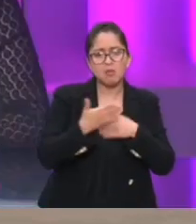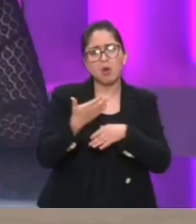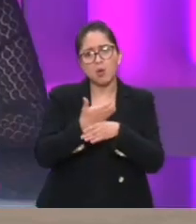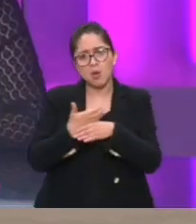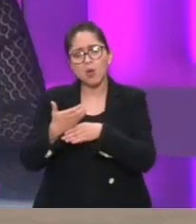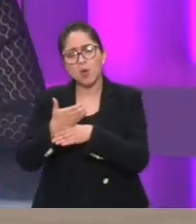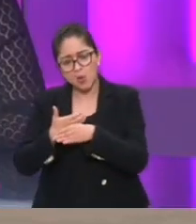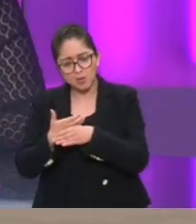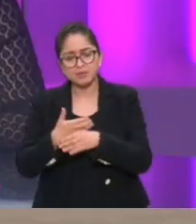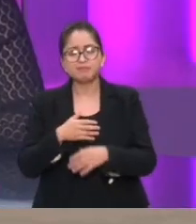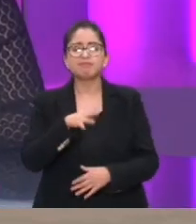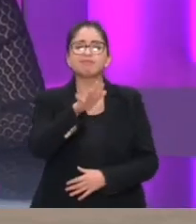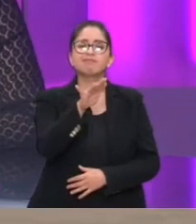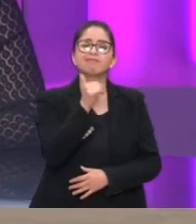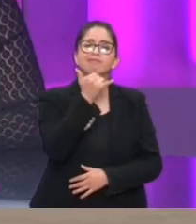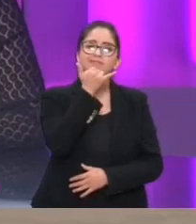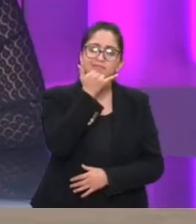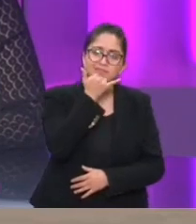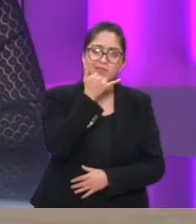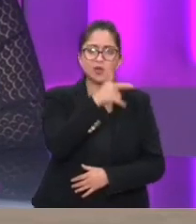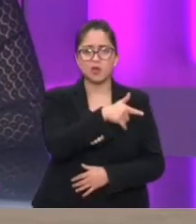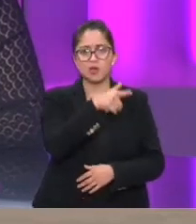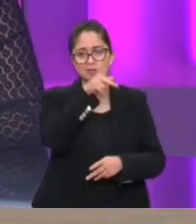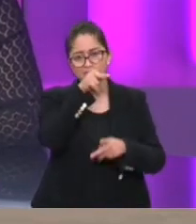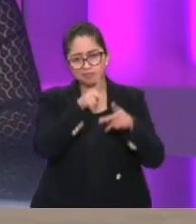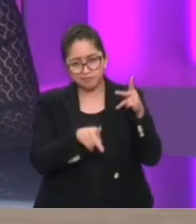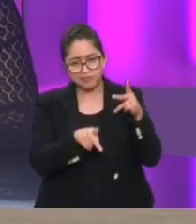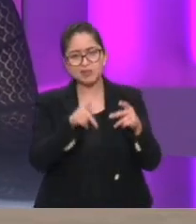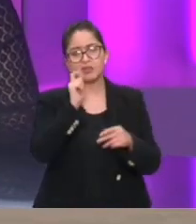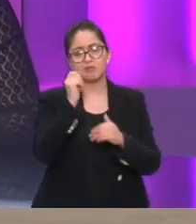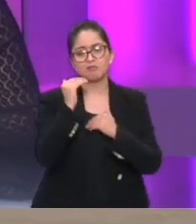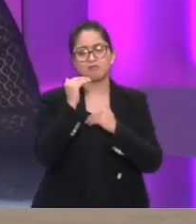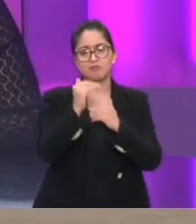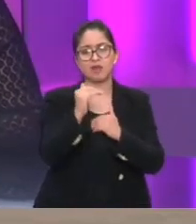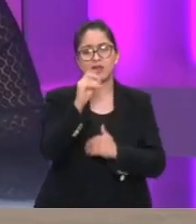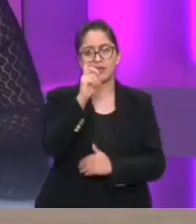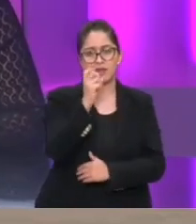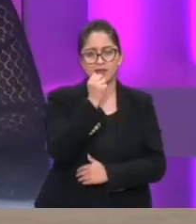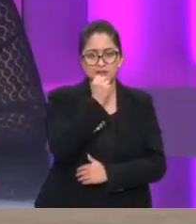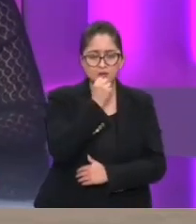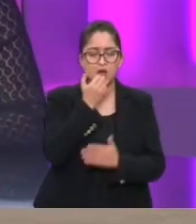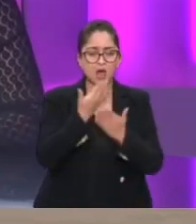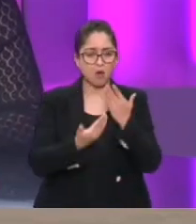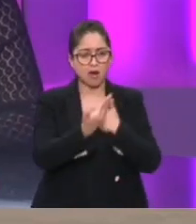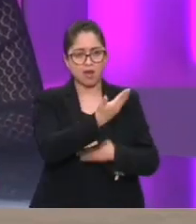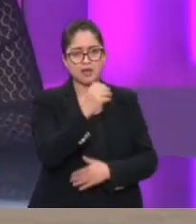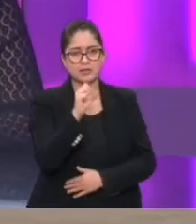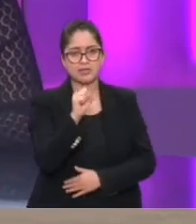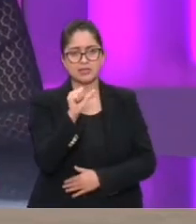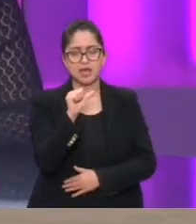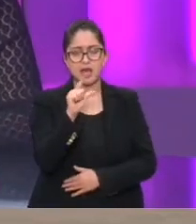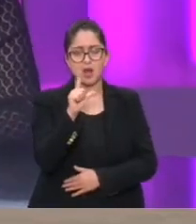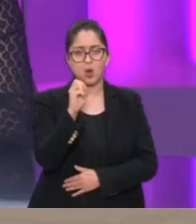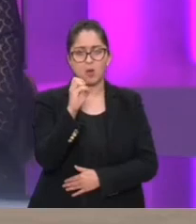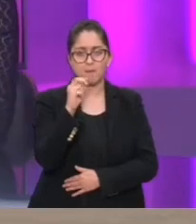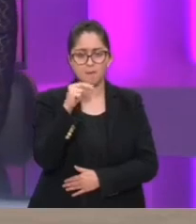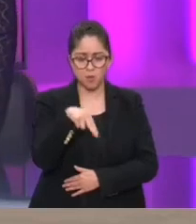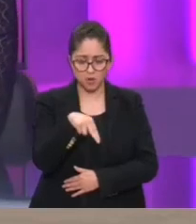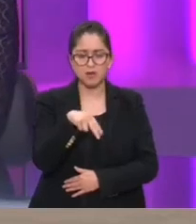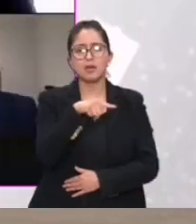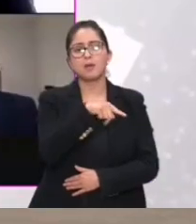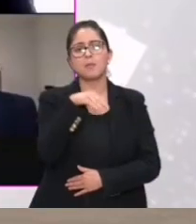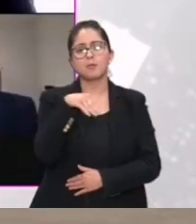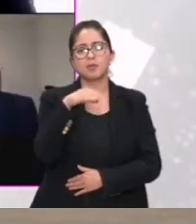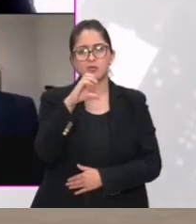enfermedades, sino para prevenir enfermedades. Dar hasta por 30 segundos la palabra, gracias, a Salomón Chertorivsky, de Movimiento Ciudadano, que pide una réplica, por